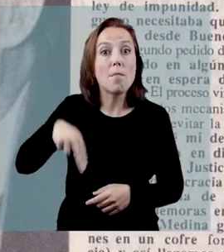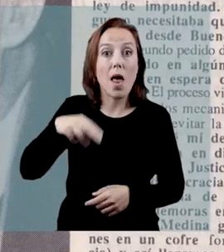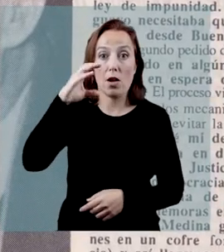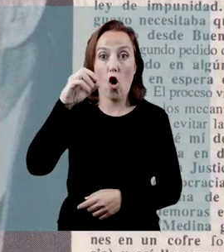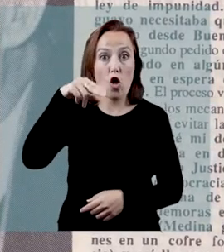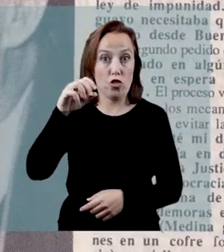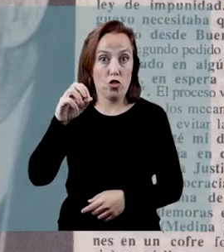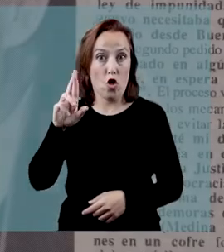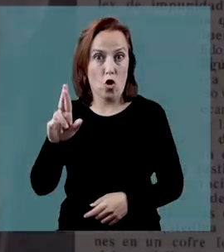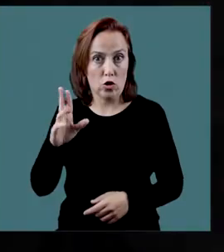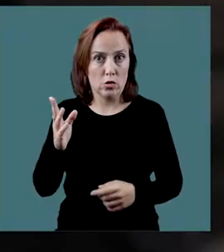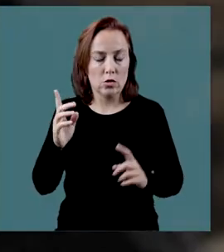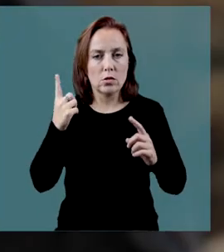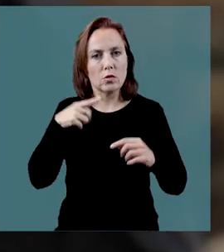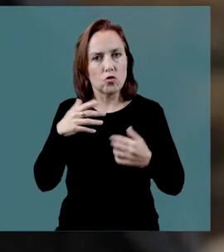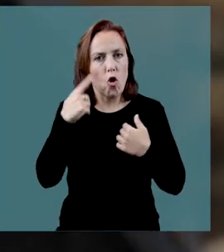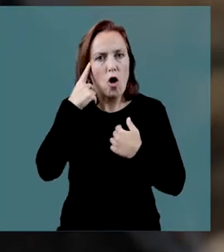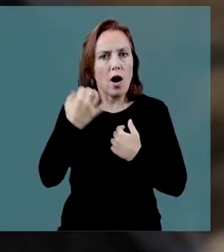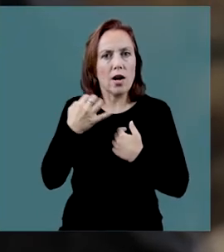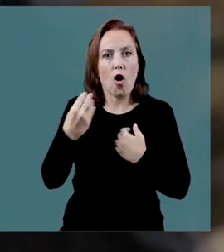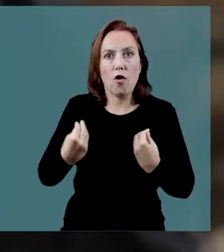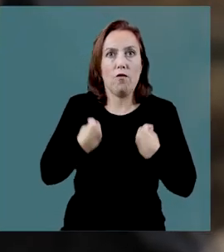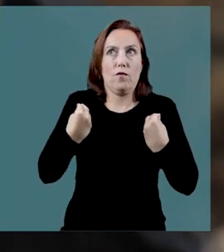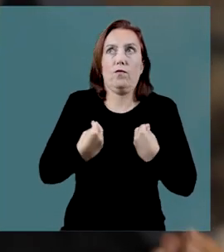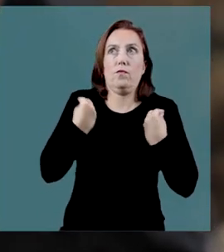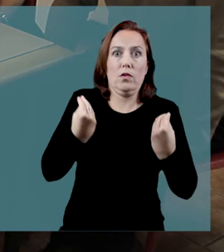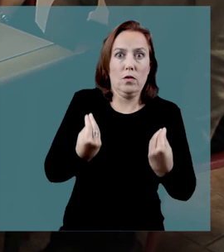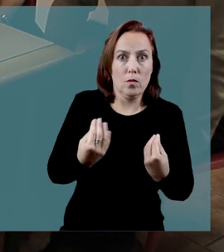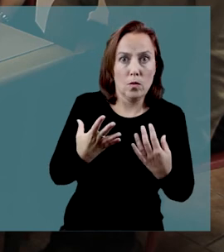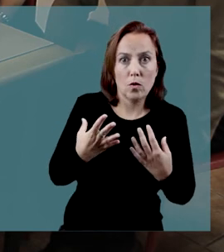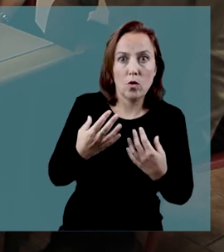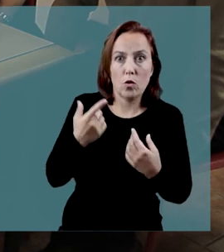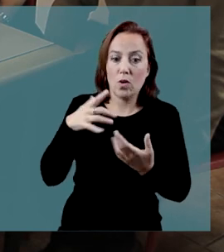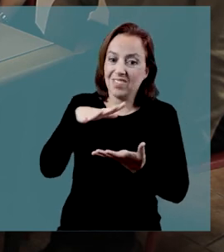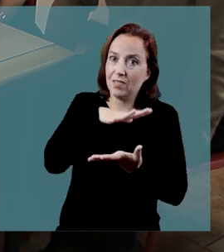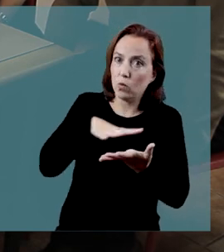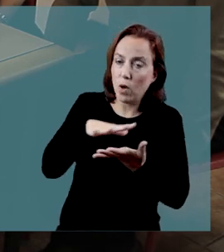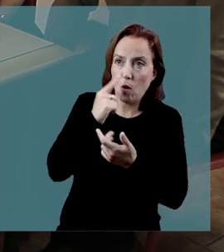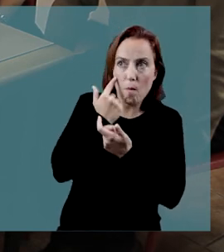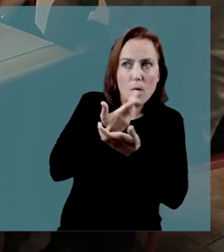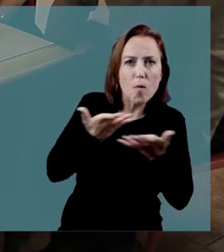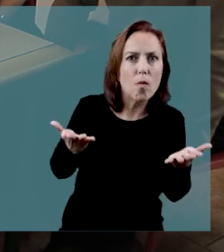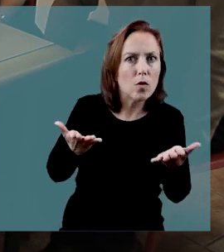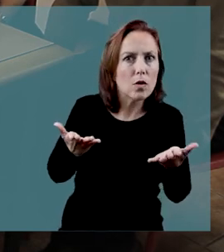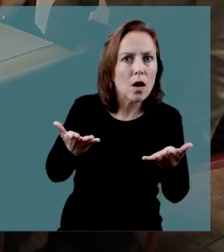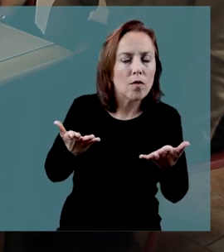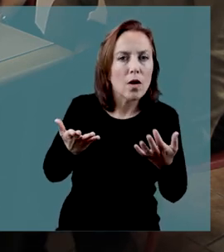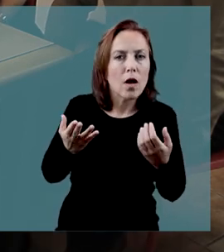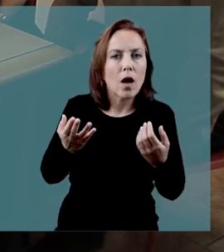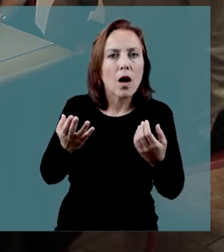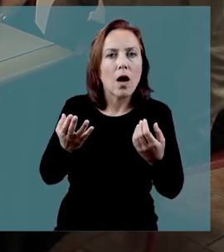que fuimos sobrevivientes de un hecho que mostraba justamente lo que